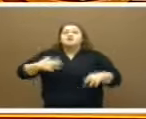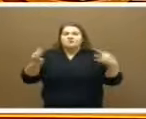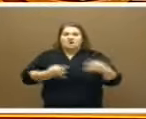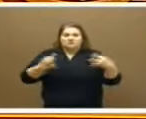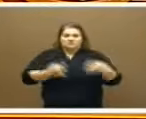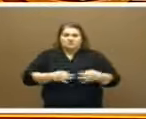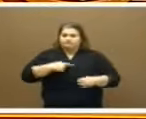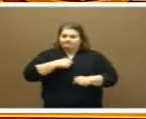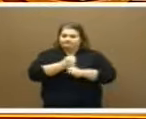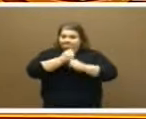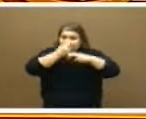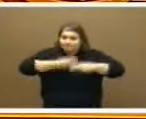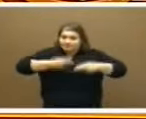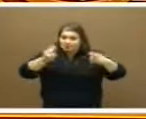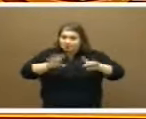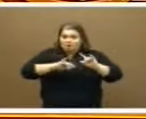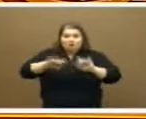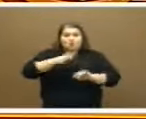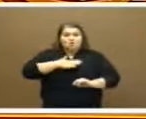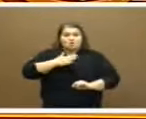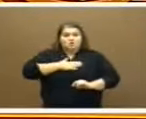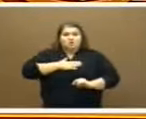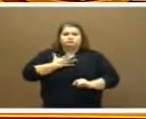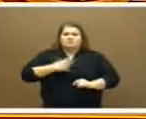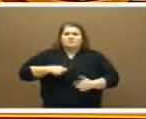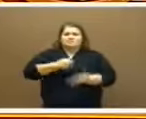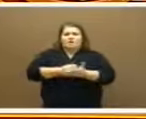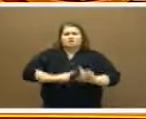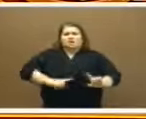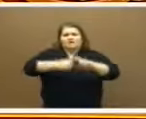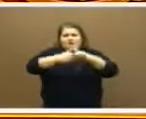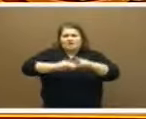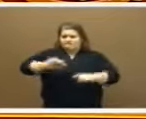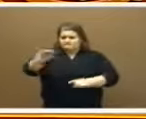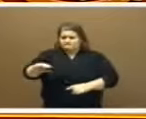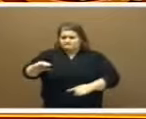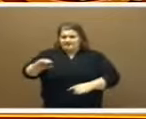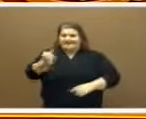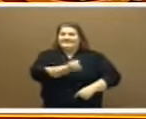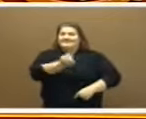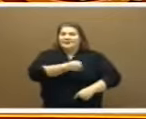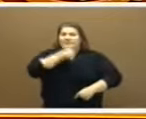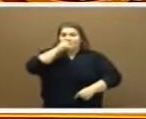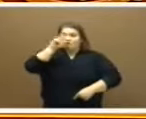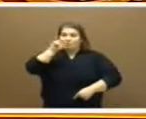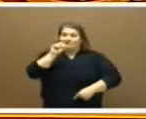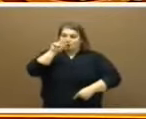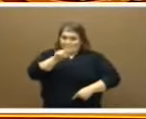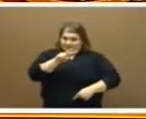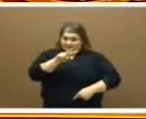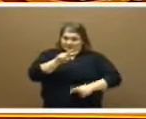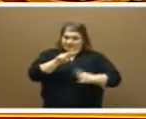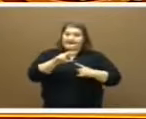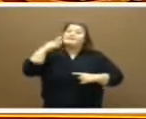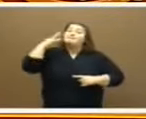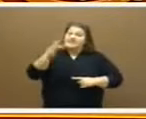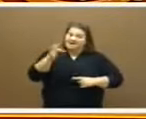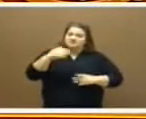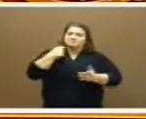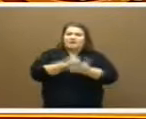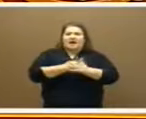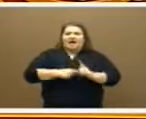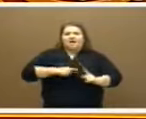los empleados públicos de nuestra región puedan percibir la paga extraordinaria correspondiente a diciembre del 2012 y las correspondientes